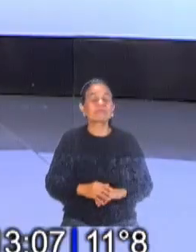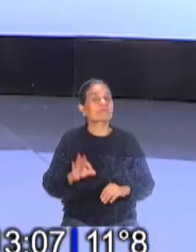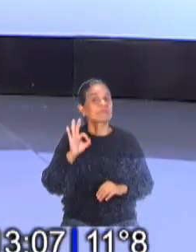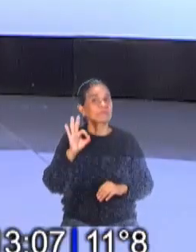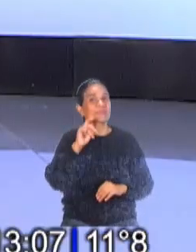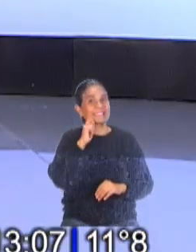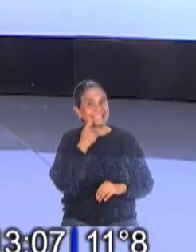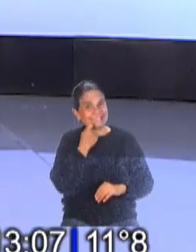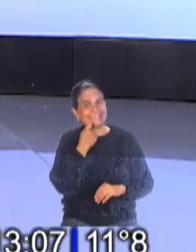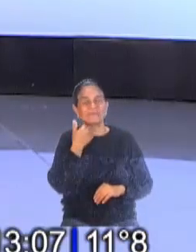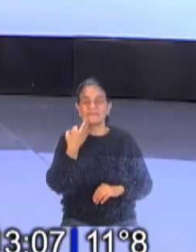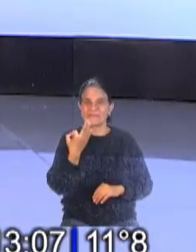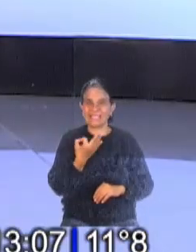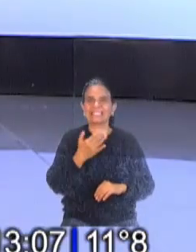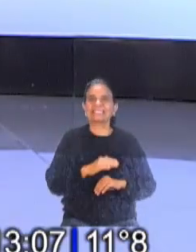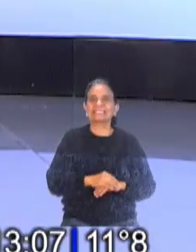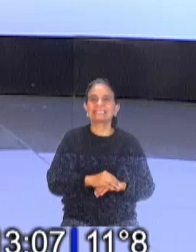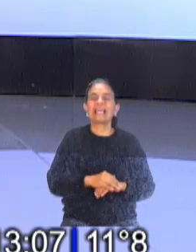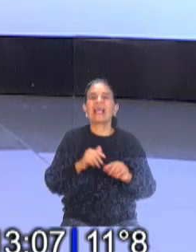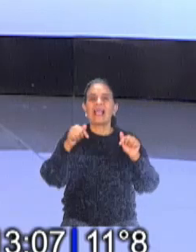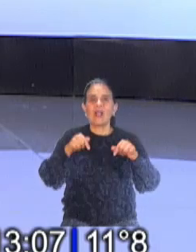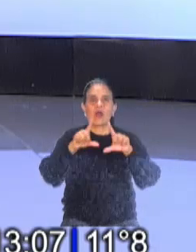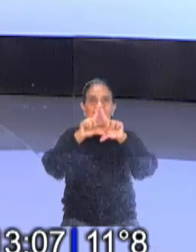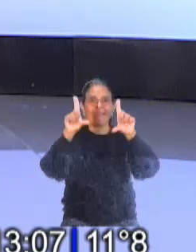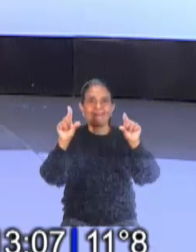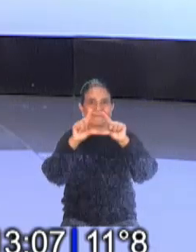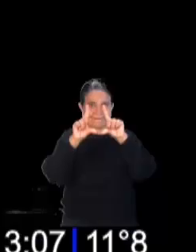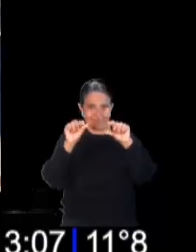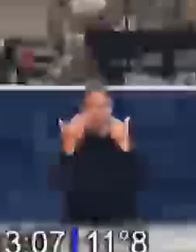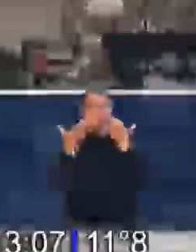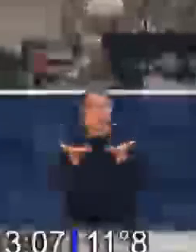Buenísimo, Caro. Y ahora tenemos nosotros para compartir más títulos.